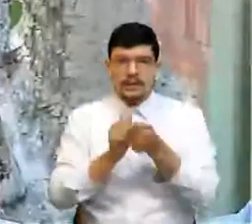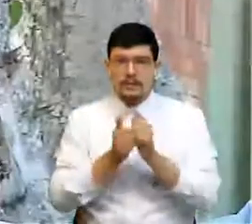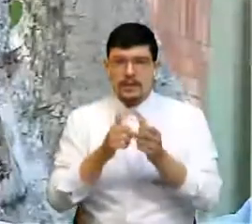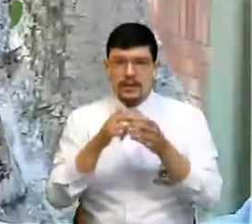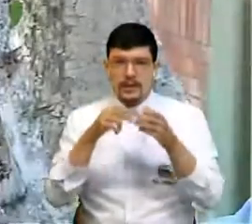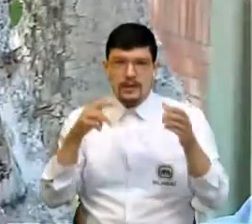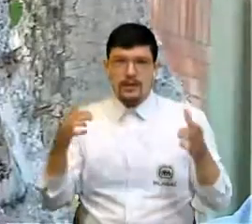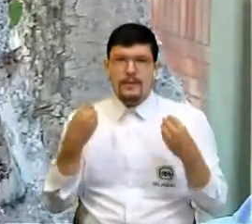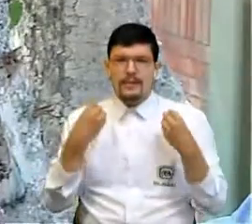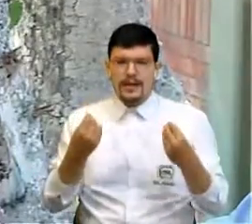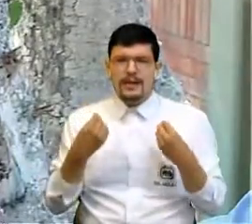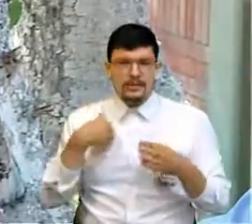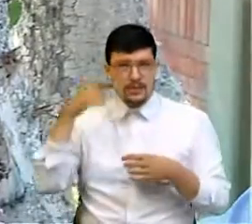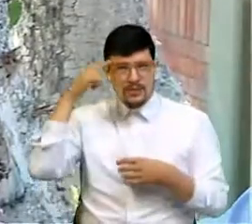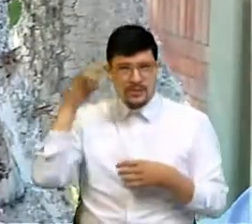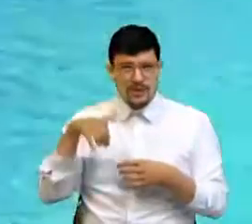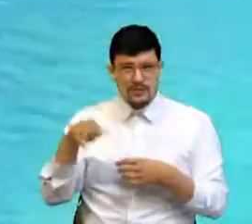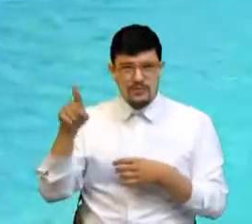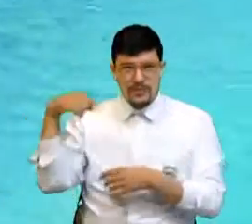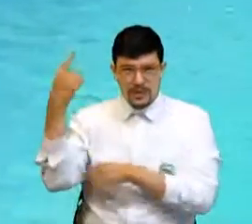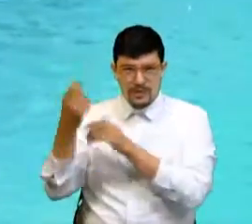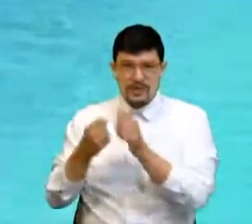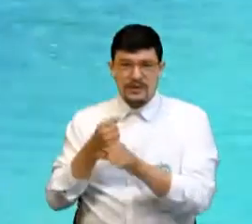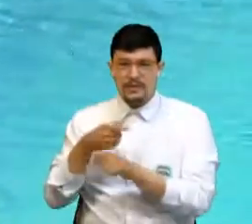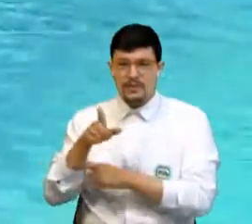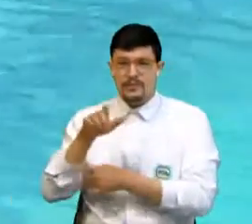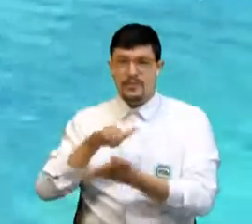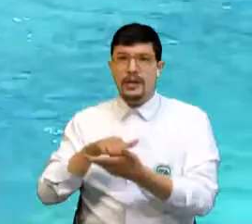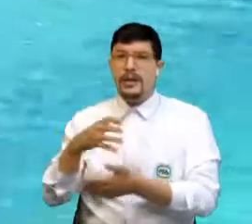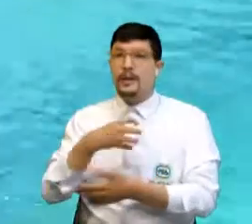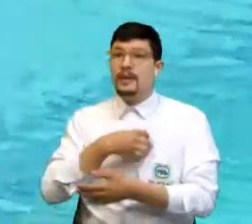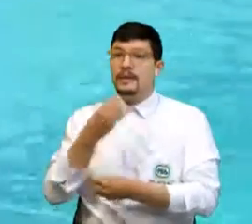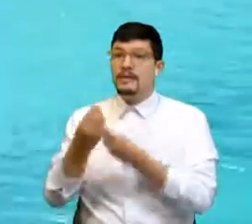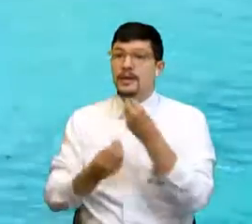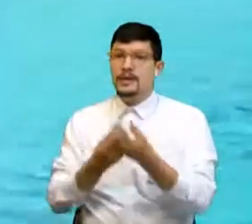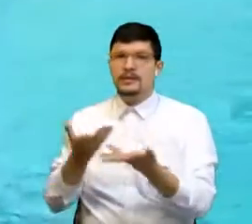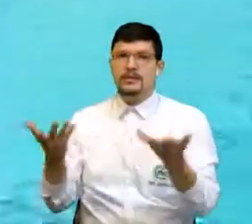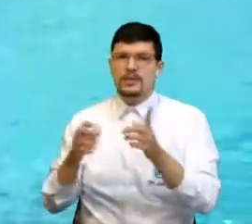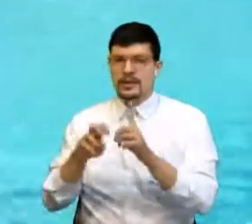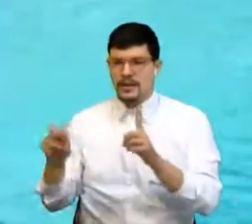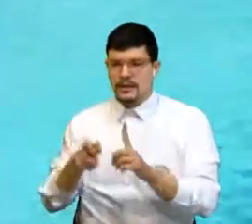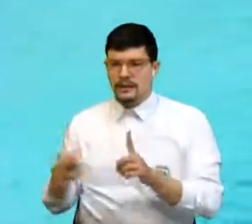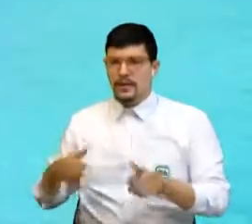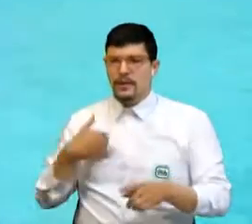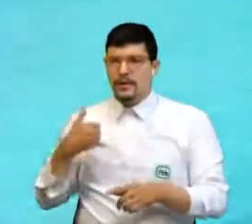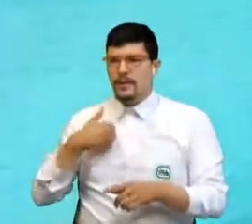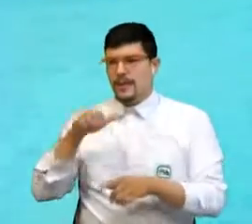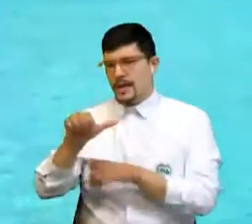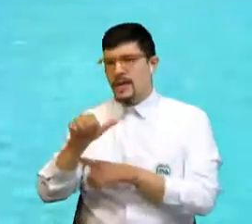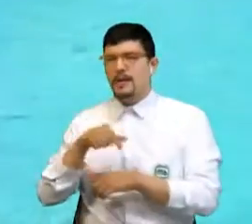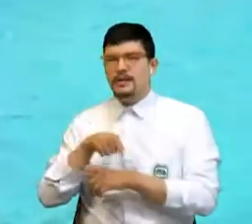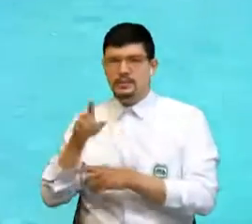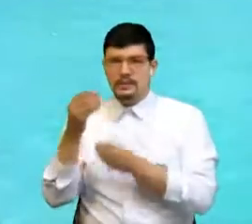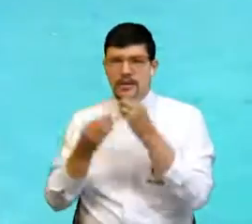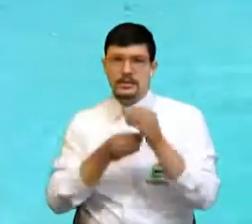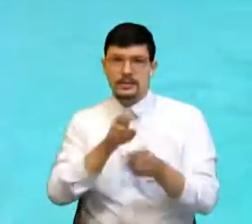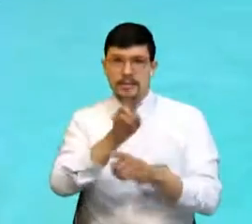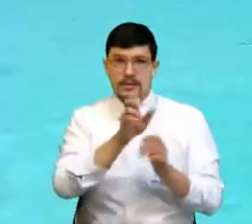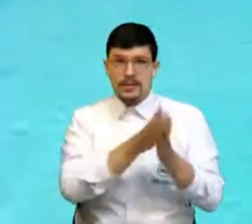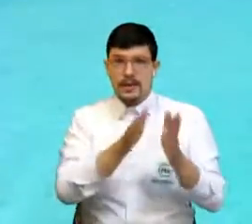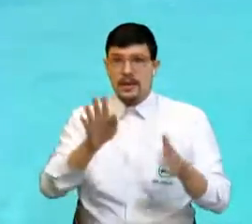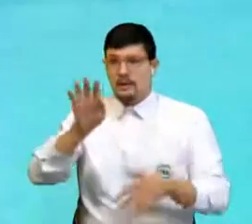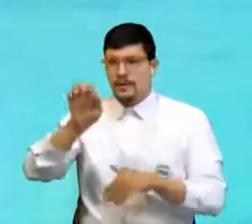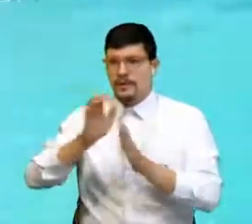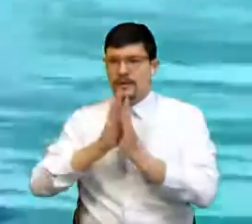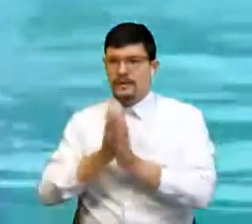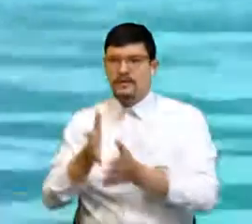para, creo que es una justa que hay el otro año. El campeonato se llevará a cabo en la categoría juvenil A a efectuarse del 7 al 9 de